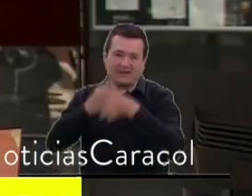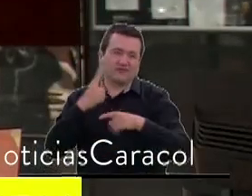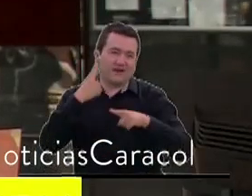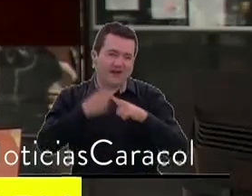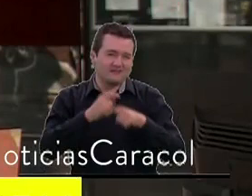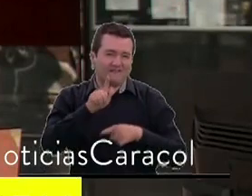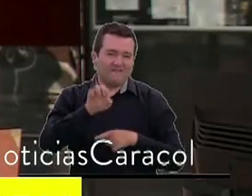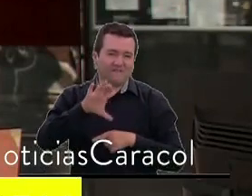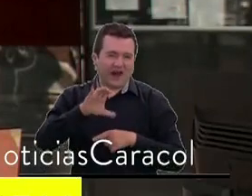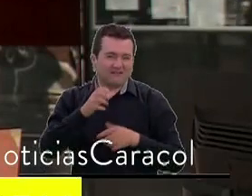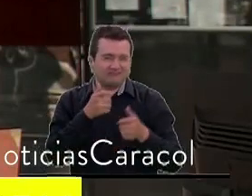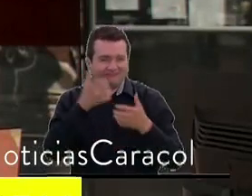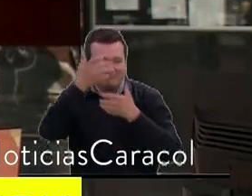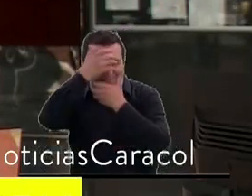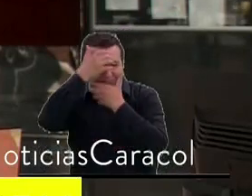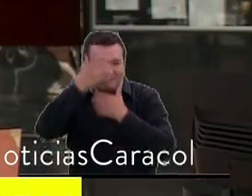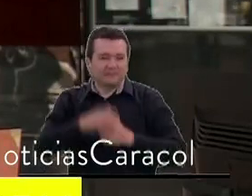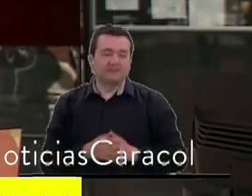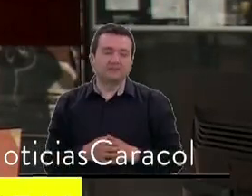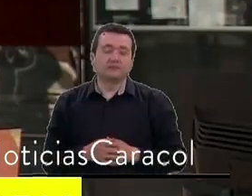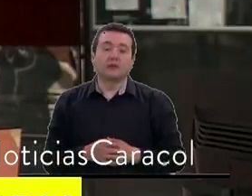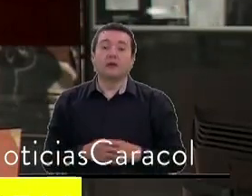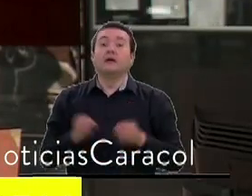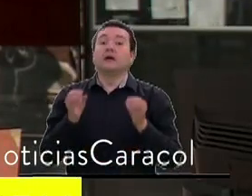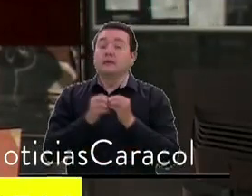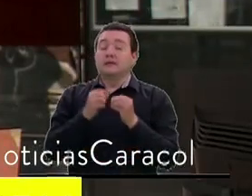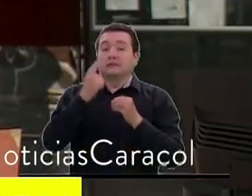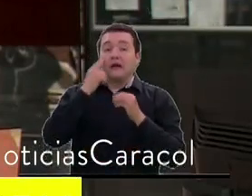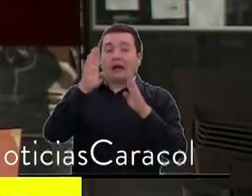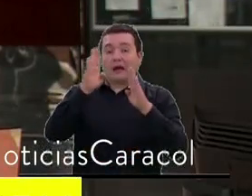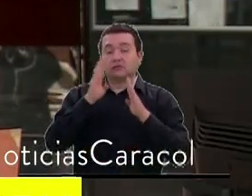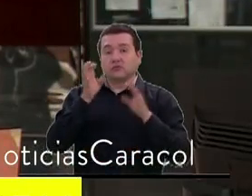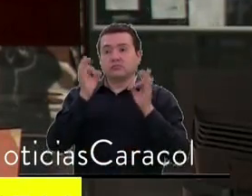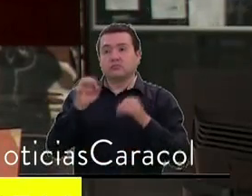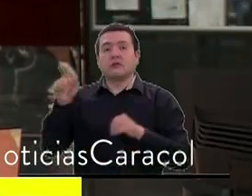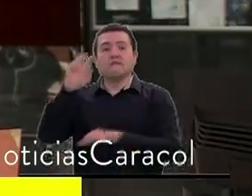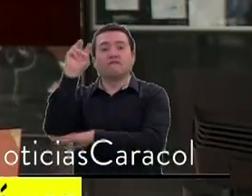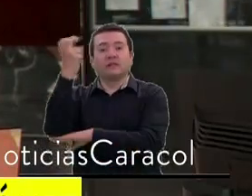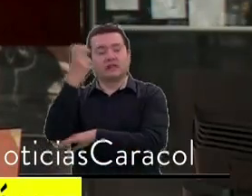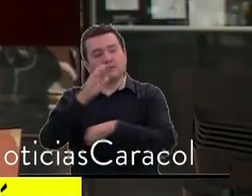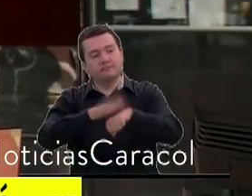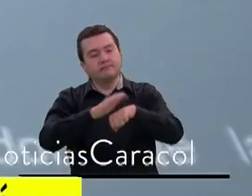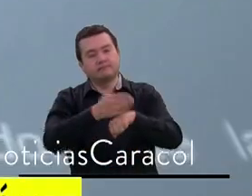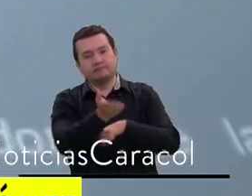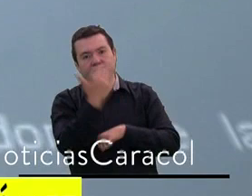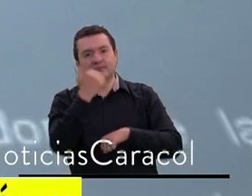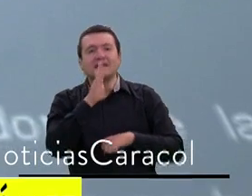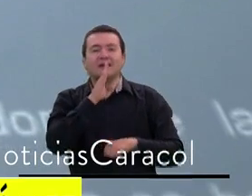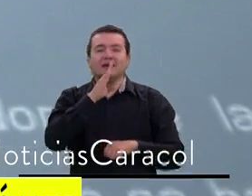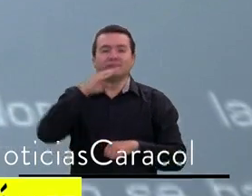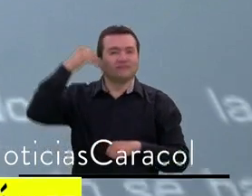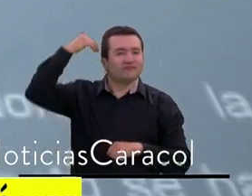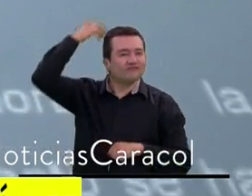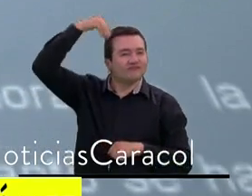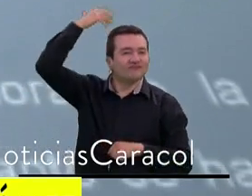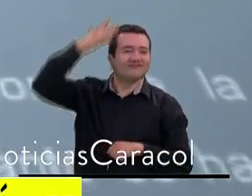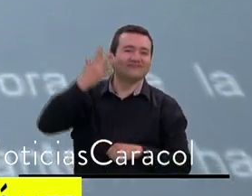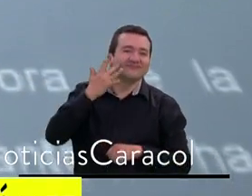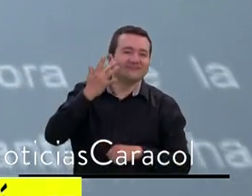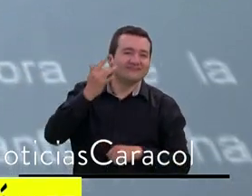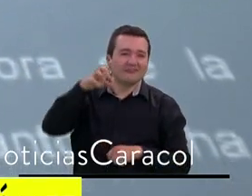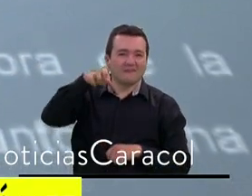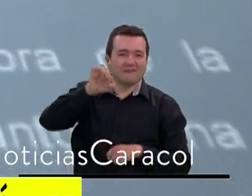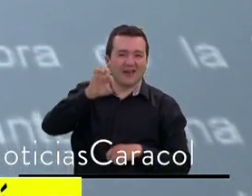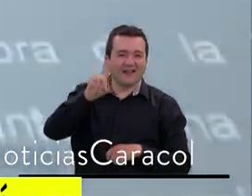Y mucha atención, porque también la Fiscalía citó a declaración juramentada a Piedad Córdoba para que rinda su